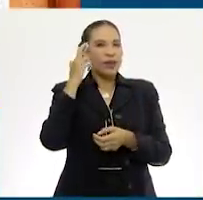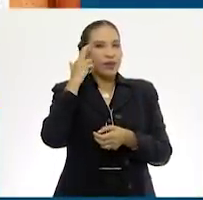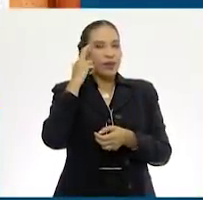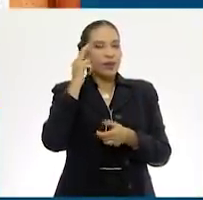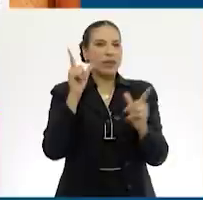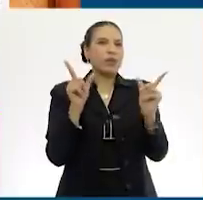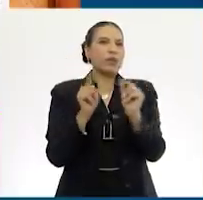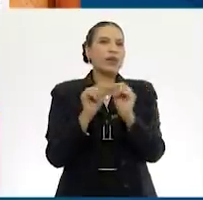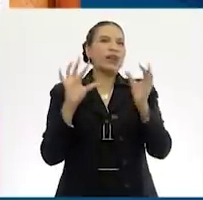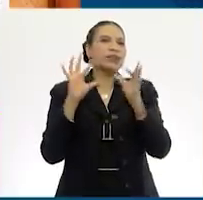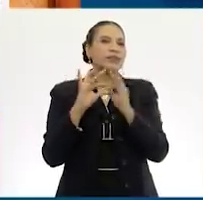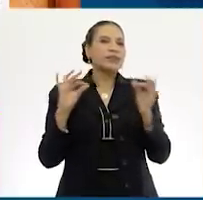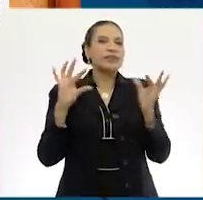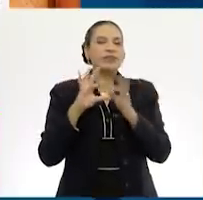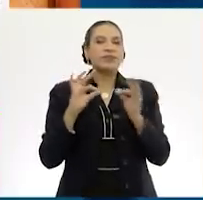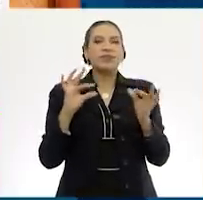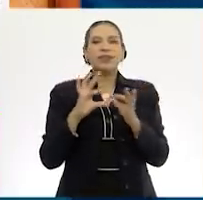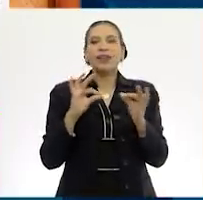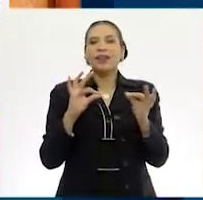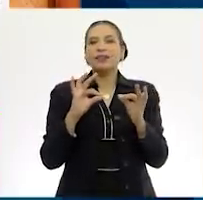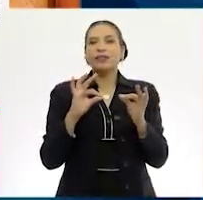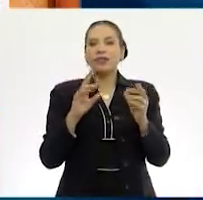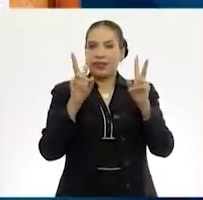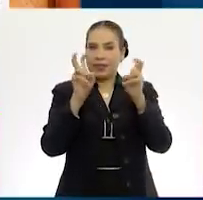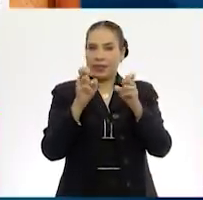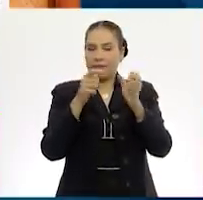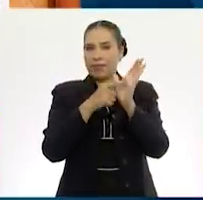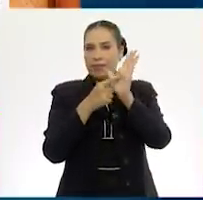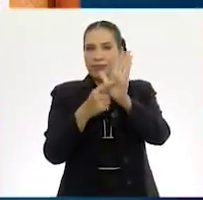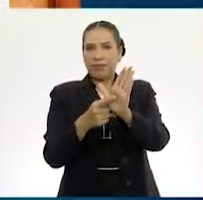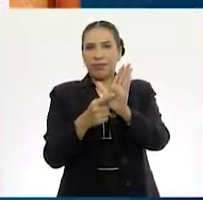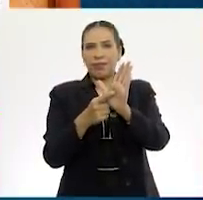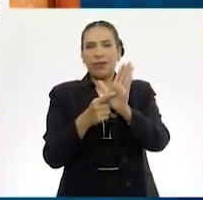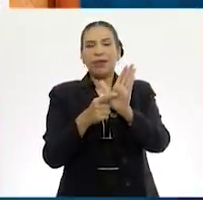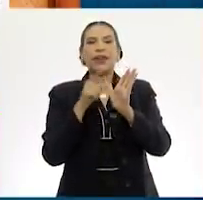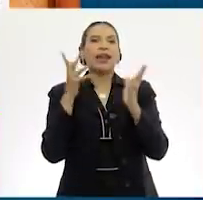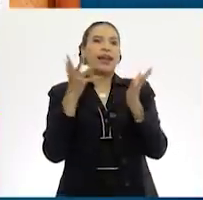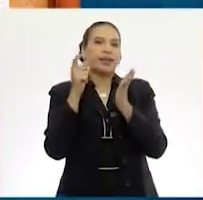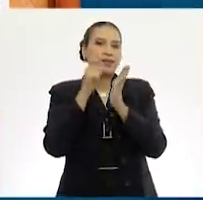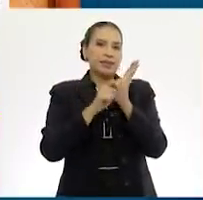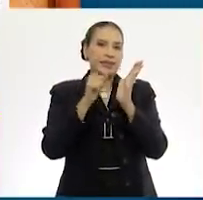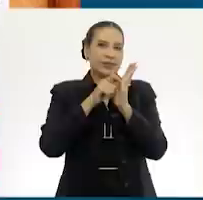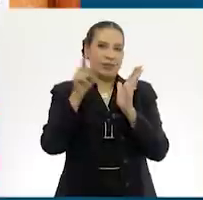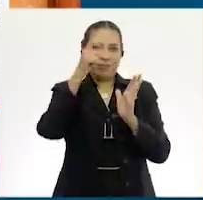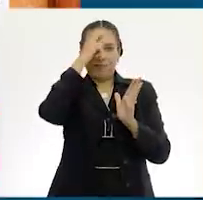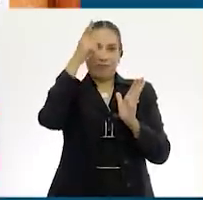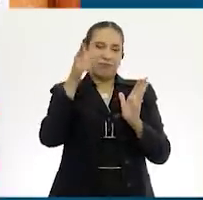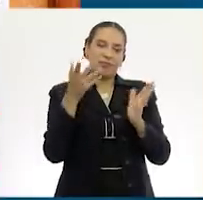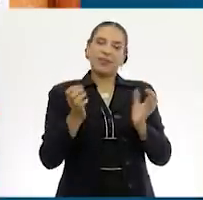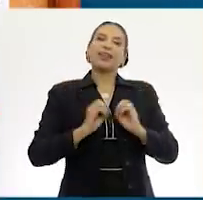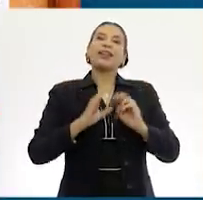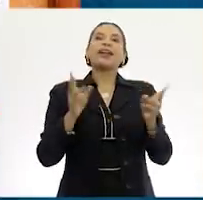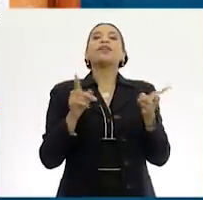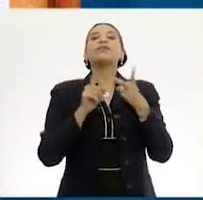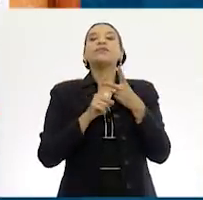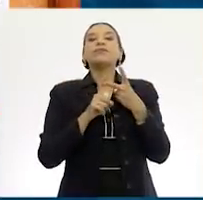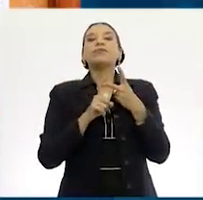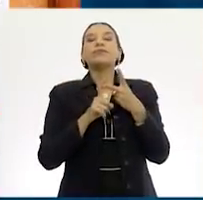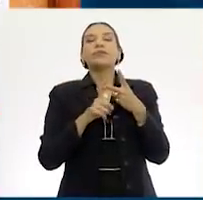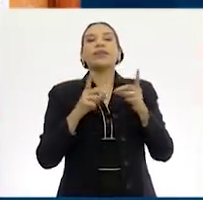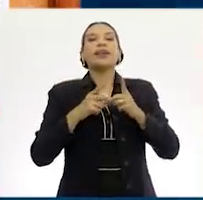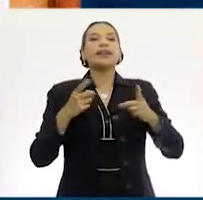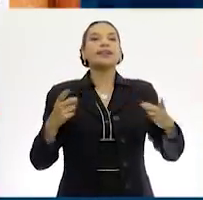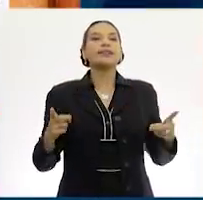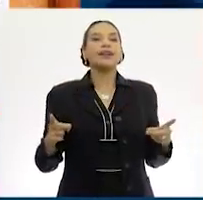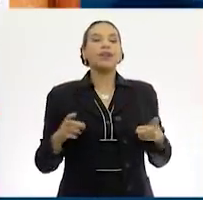Esta breve explicación del tema a presentar y que lo hace precisamente el autor. Ah, claro, sí. Segunda parte, tenemos el